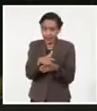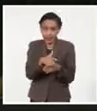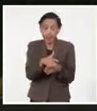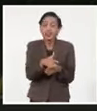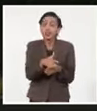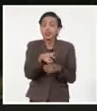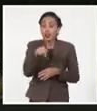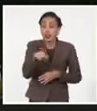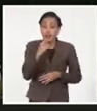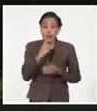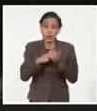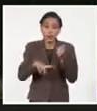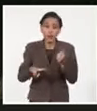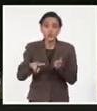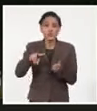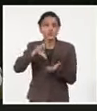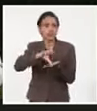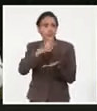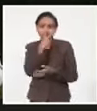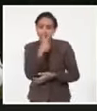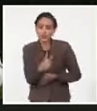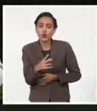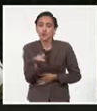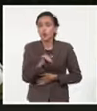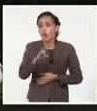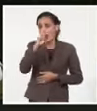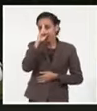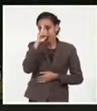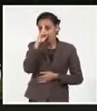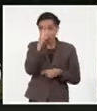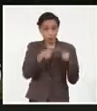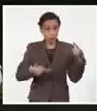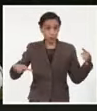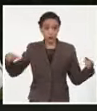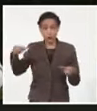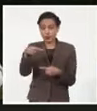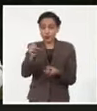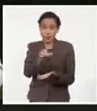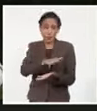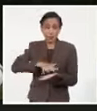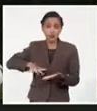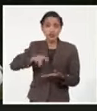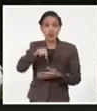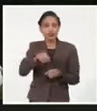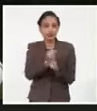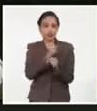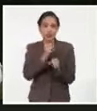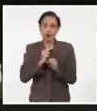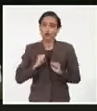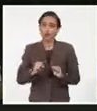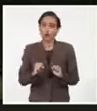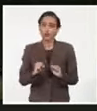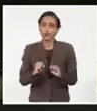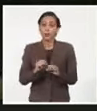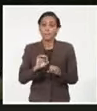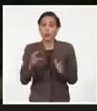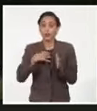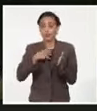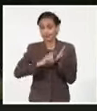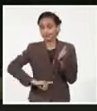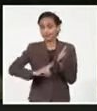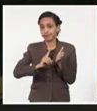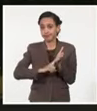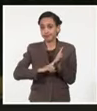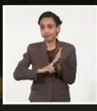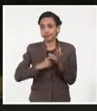provincia. Los centros asistenciales, los de salud, son primordiales para la sociedad donde se trabaja arduamente en los más